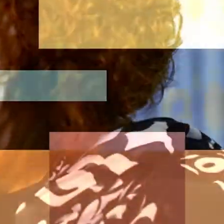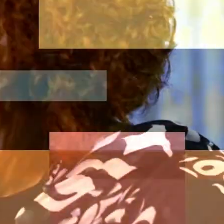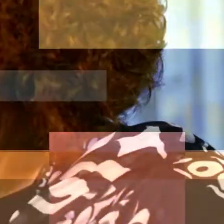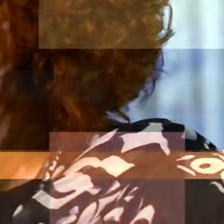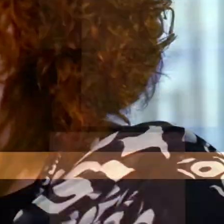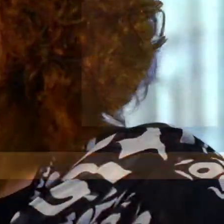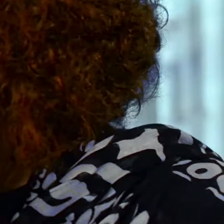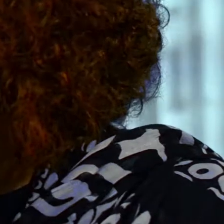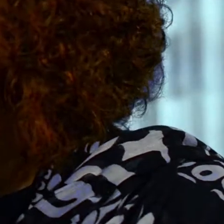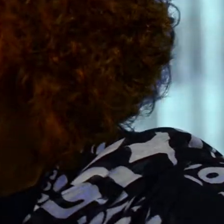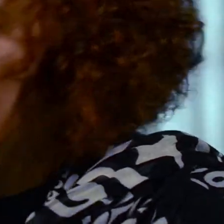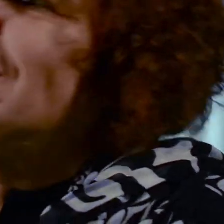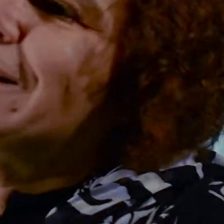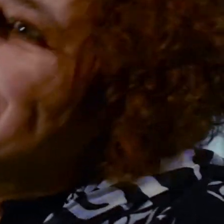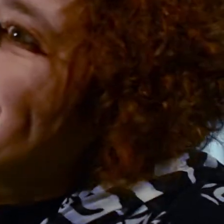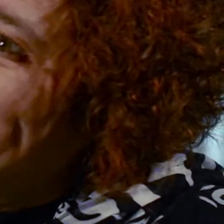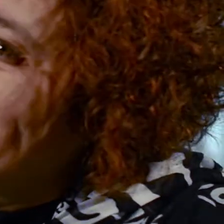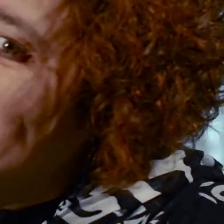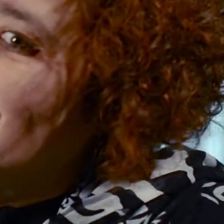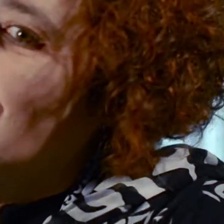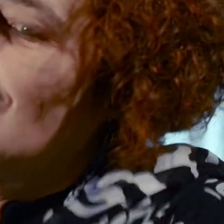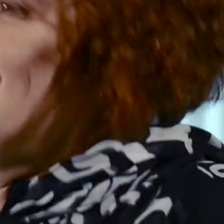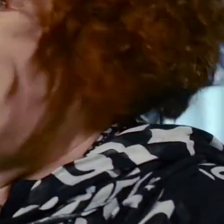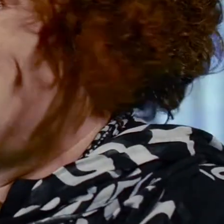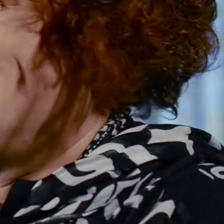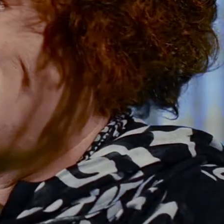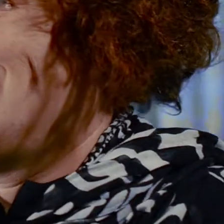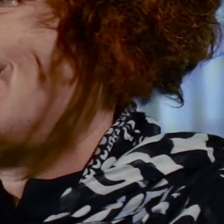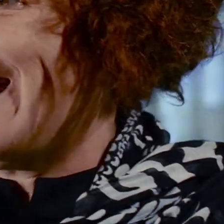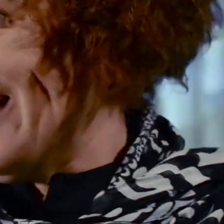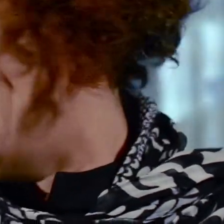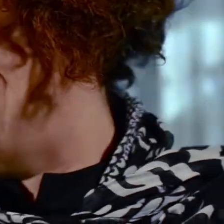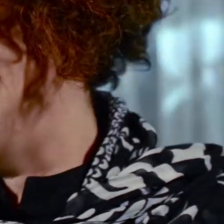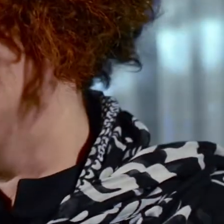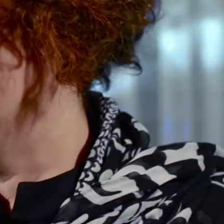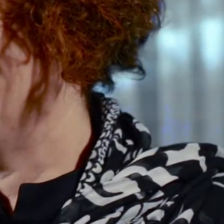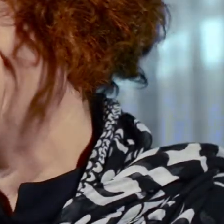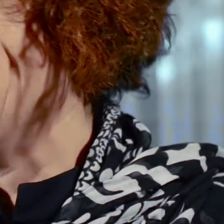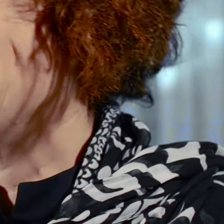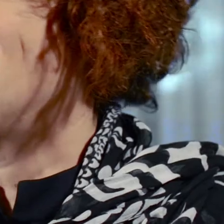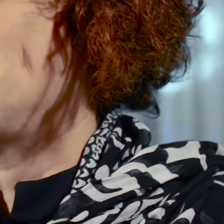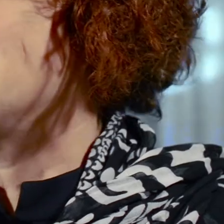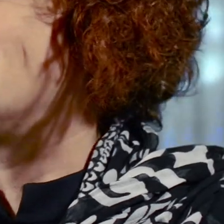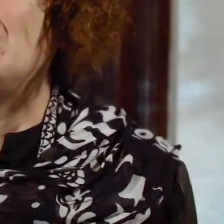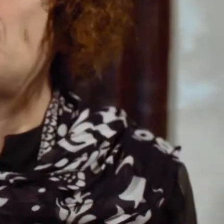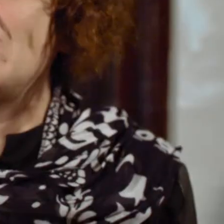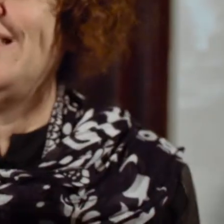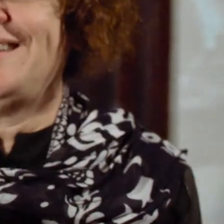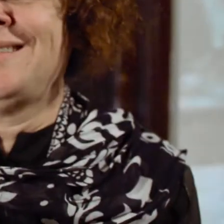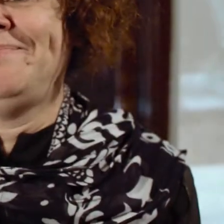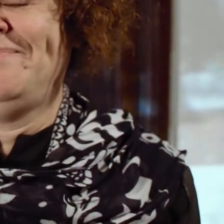El saber y el conocimiento para aquellos que precisan la emancipación es clave, digamos, ¿no? Entonces, pensar